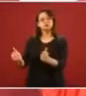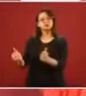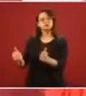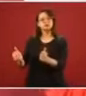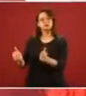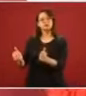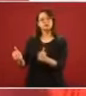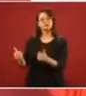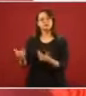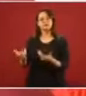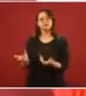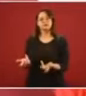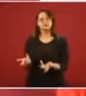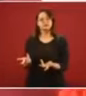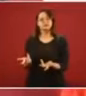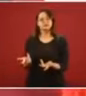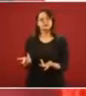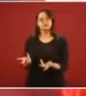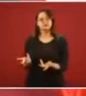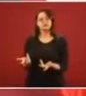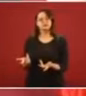Si